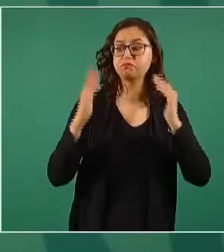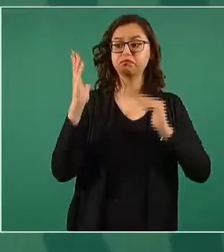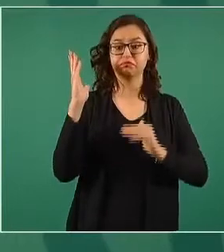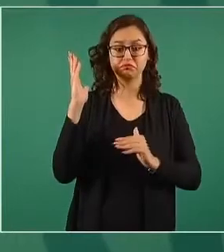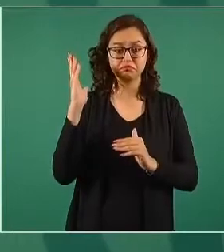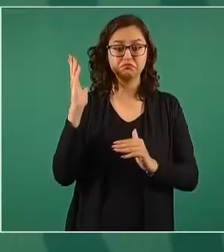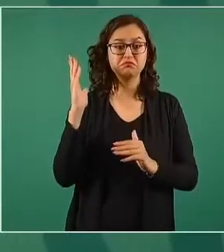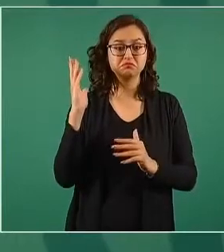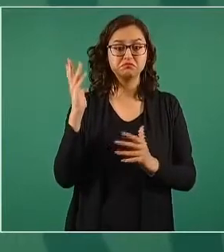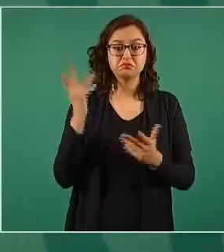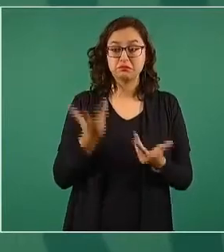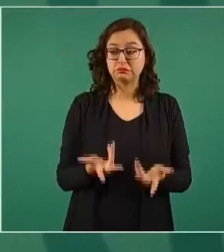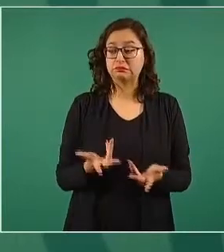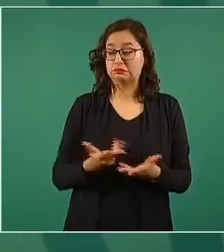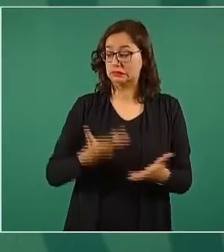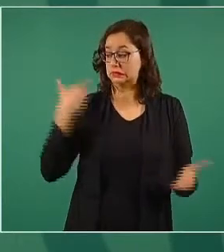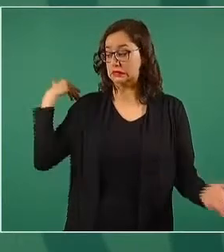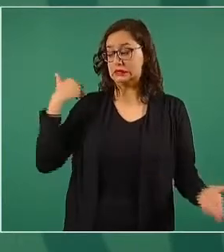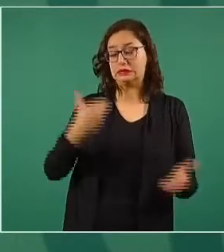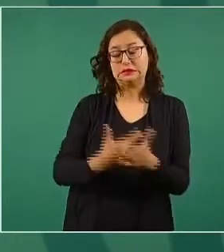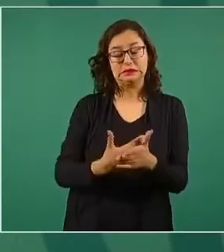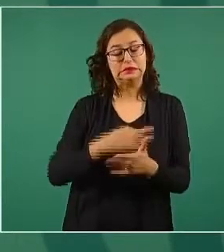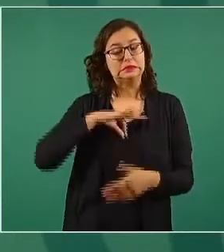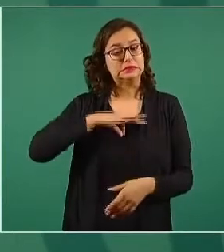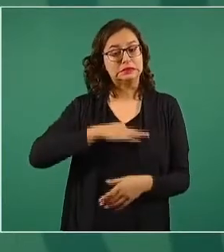de la crisis